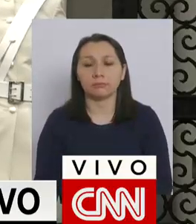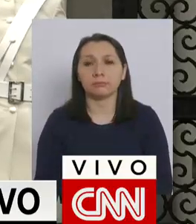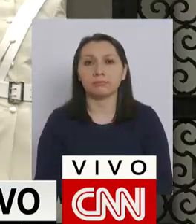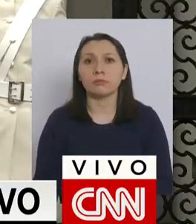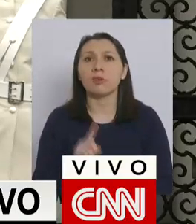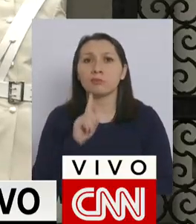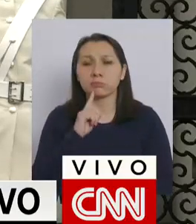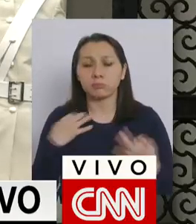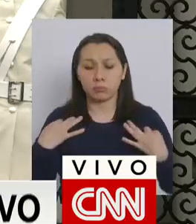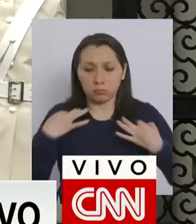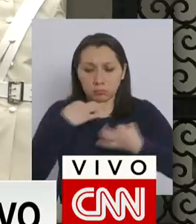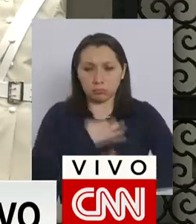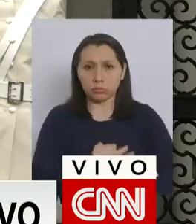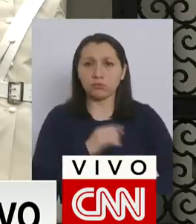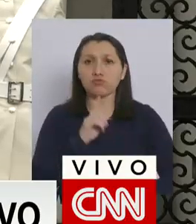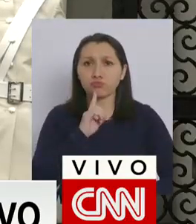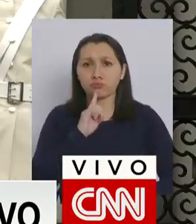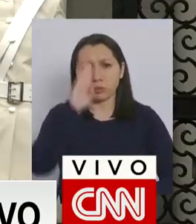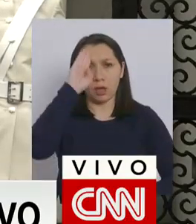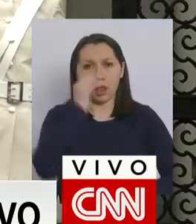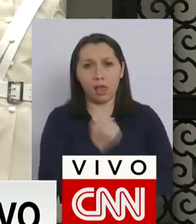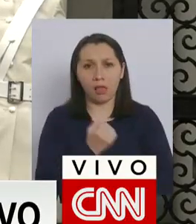vestía el uniforme de carabinero.